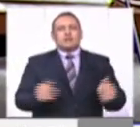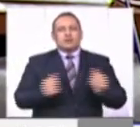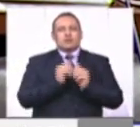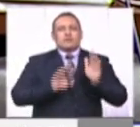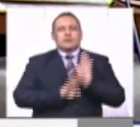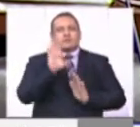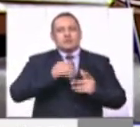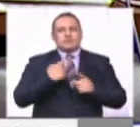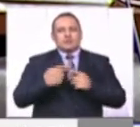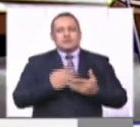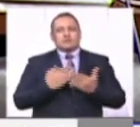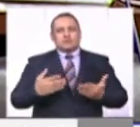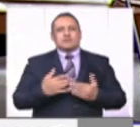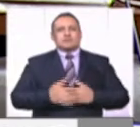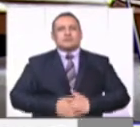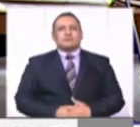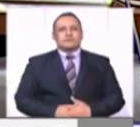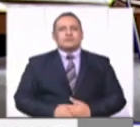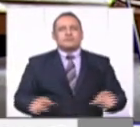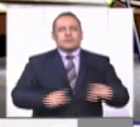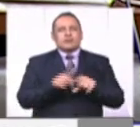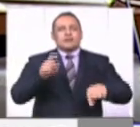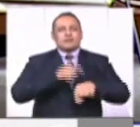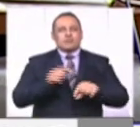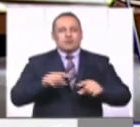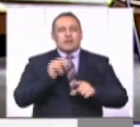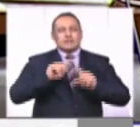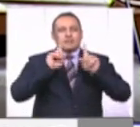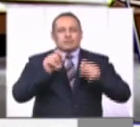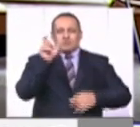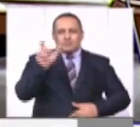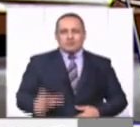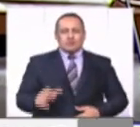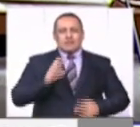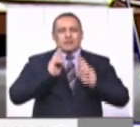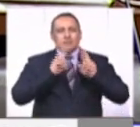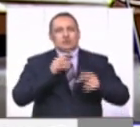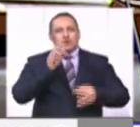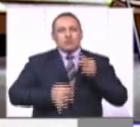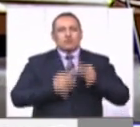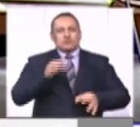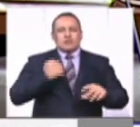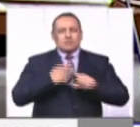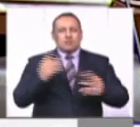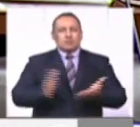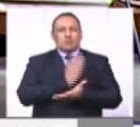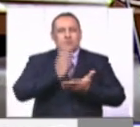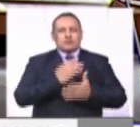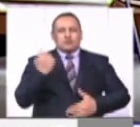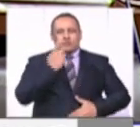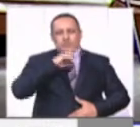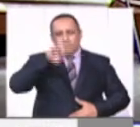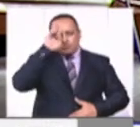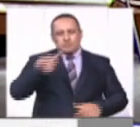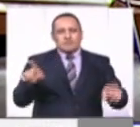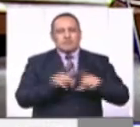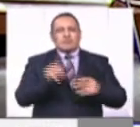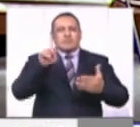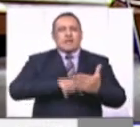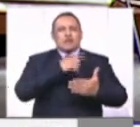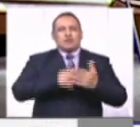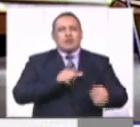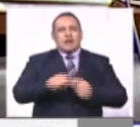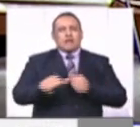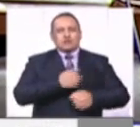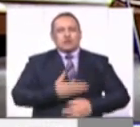crecimiento del producto bruto interno es momento que este cuestionado personaje responda ante la justicia por el daño infido al país y por el dispendio de los recursos